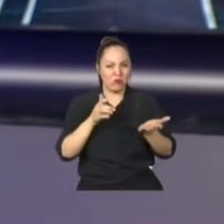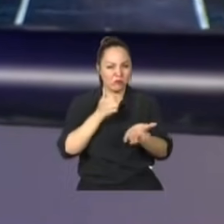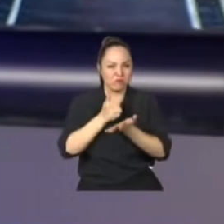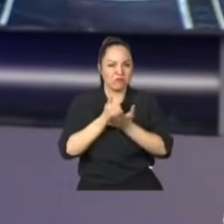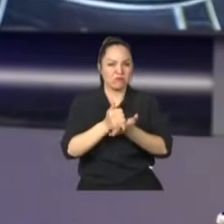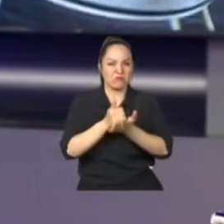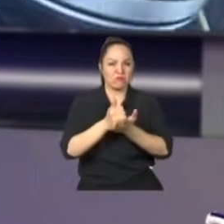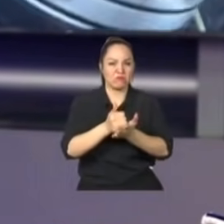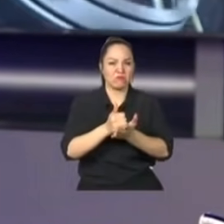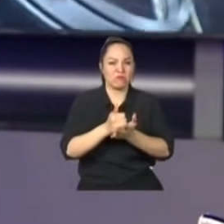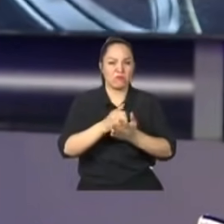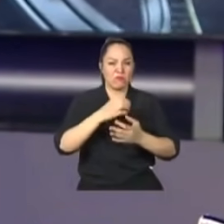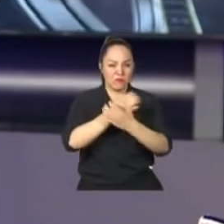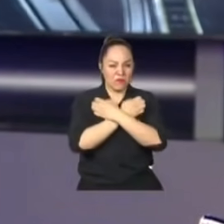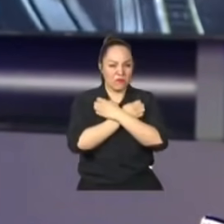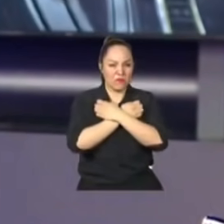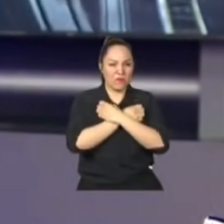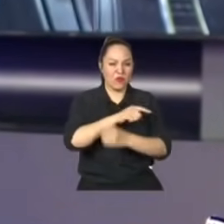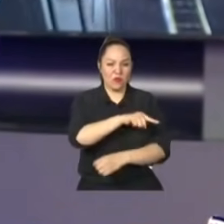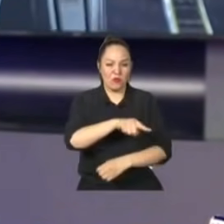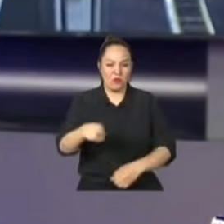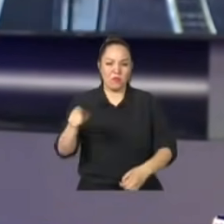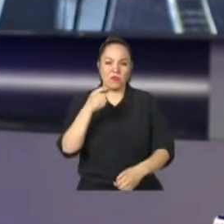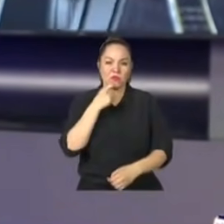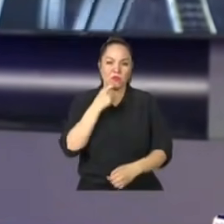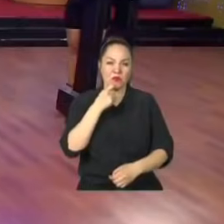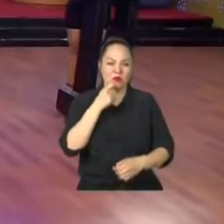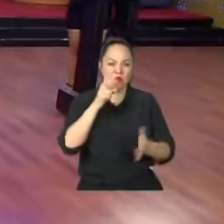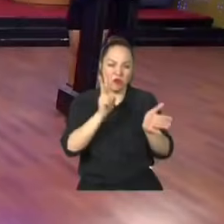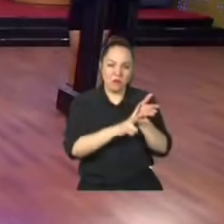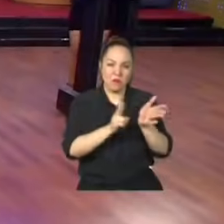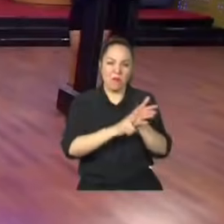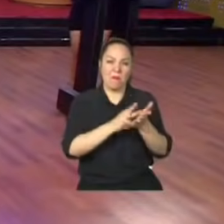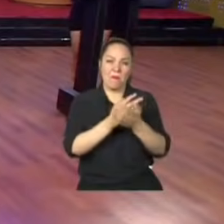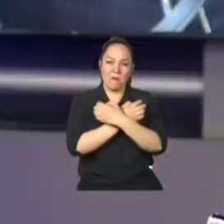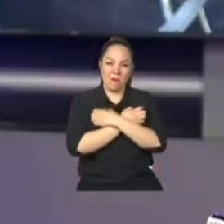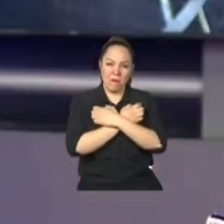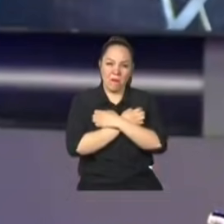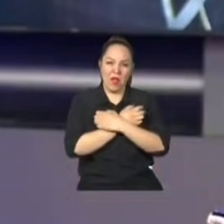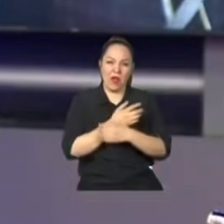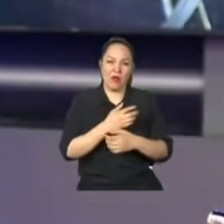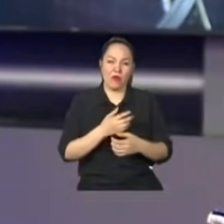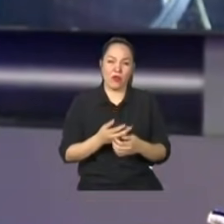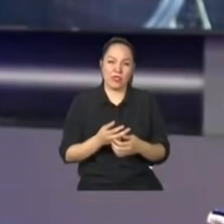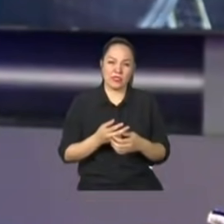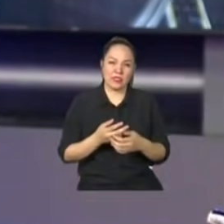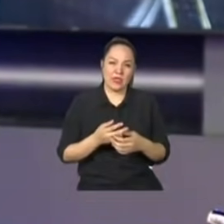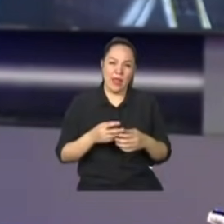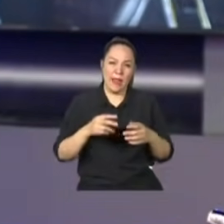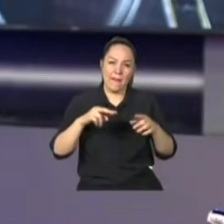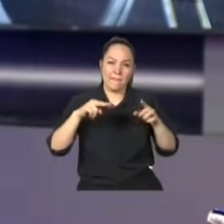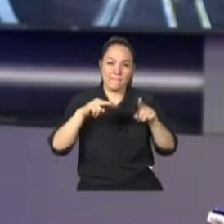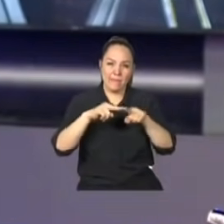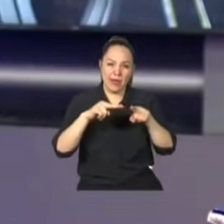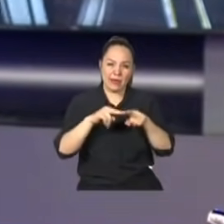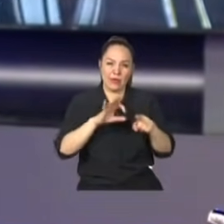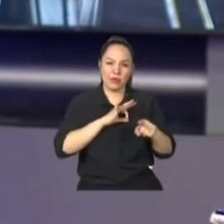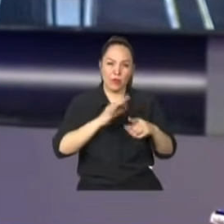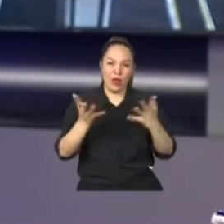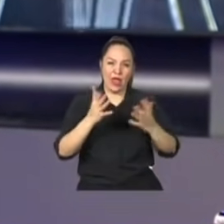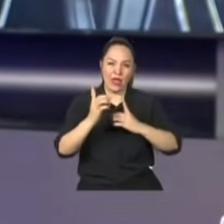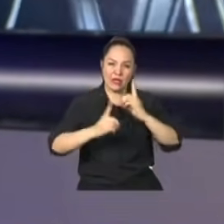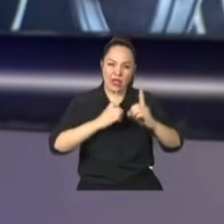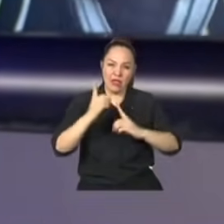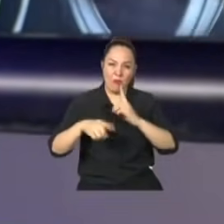¡Educación para todos los niños! ¡Valores! ¡Plazas! donde puedan haber deportes,